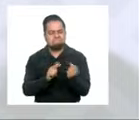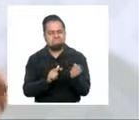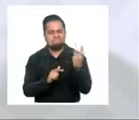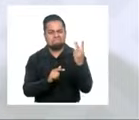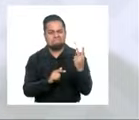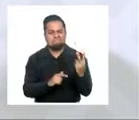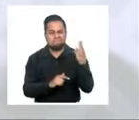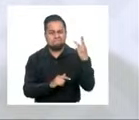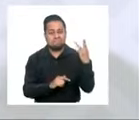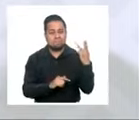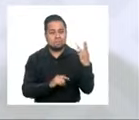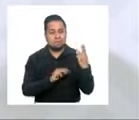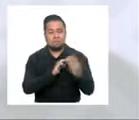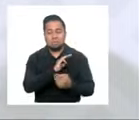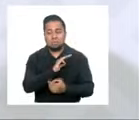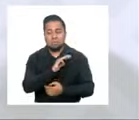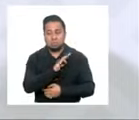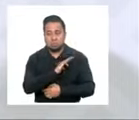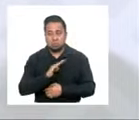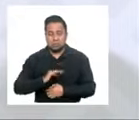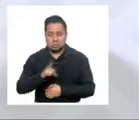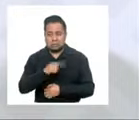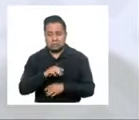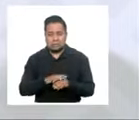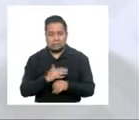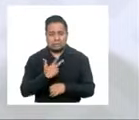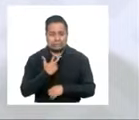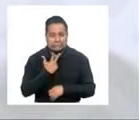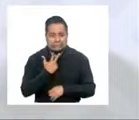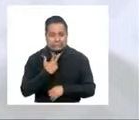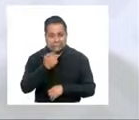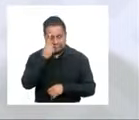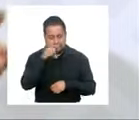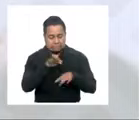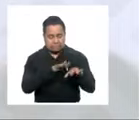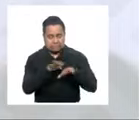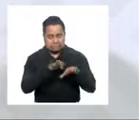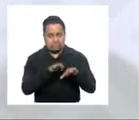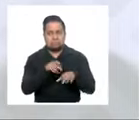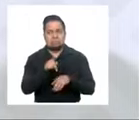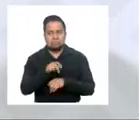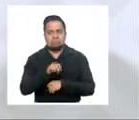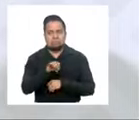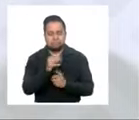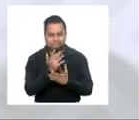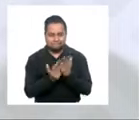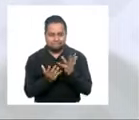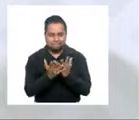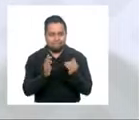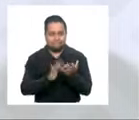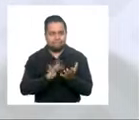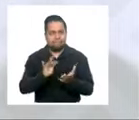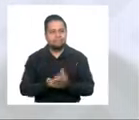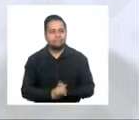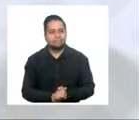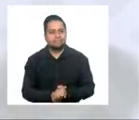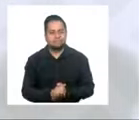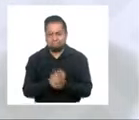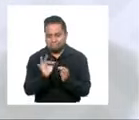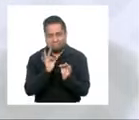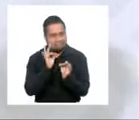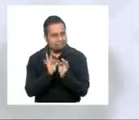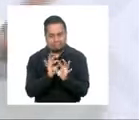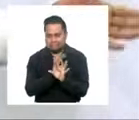tres municipios que aún están atorados en sus trabajos. Pero sí, se hizo. Muchas gracias. Ya con